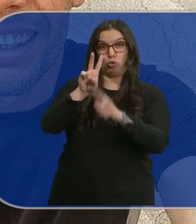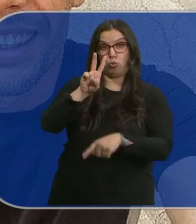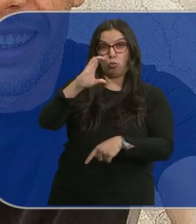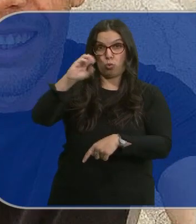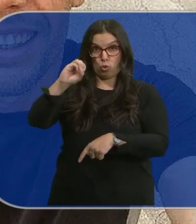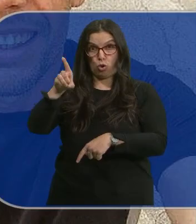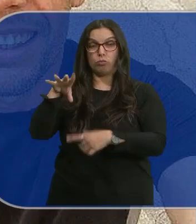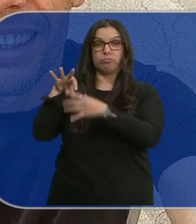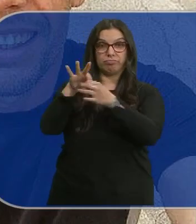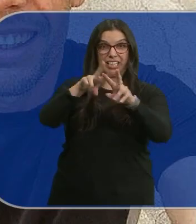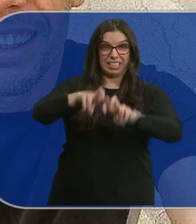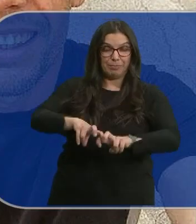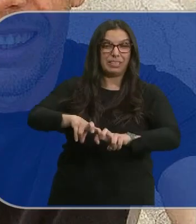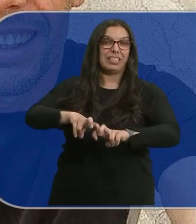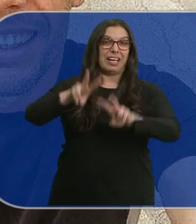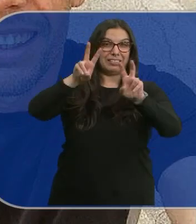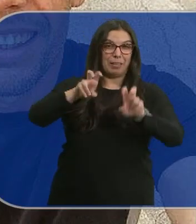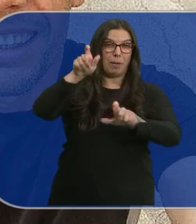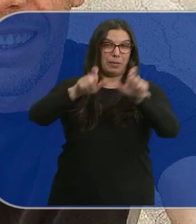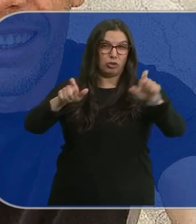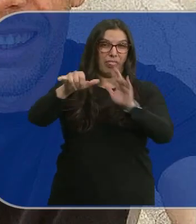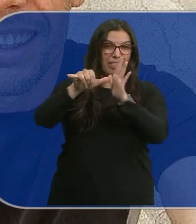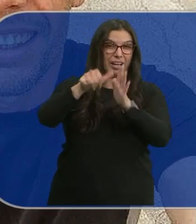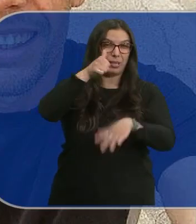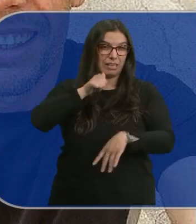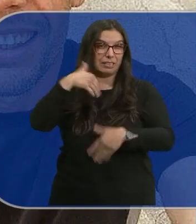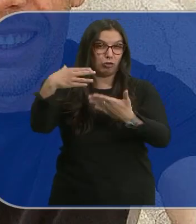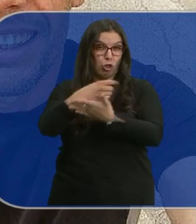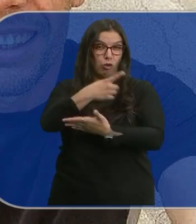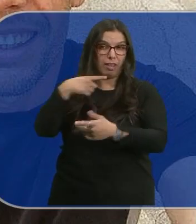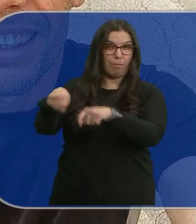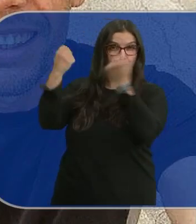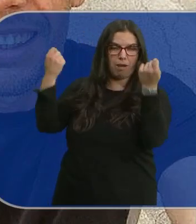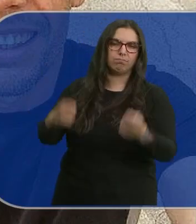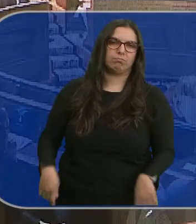casos relacionados con miembros del PSOE y el entorno de Sánchez.